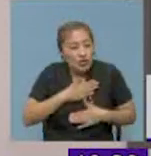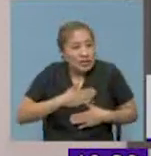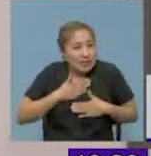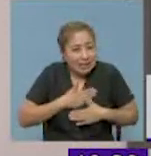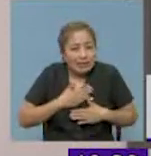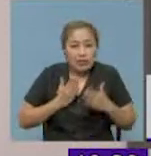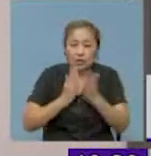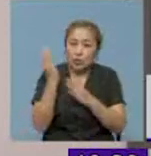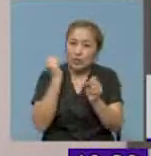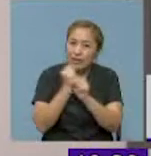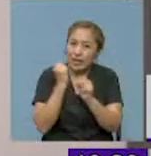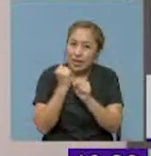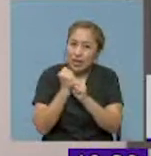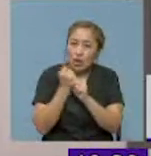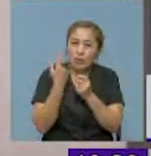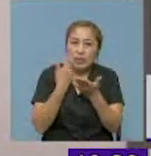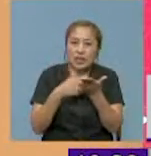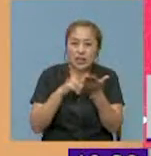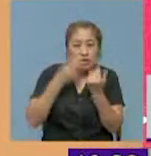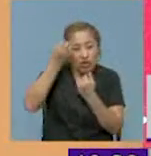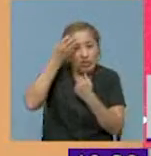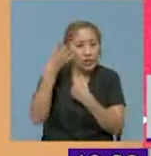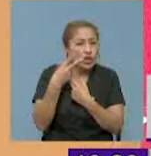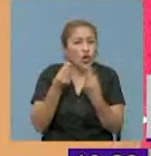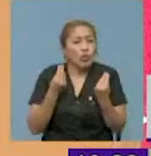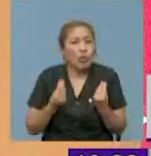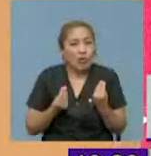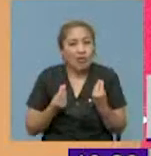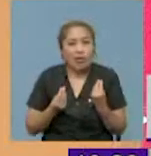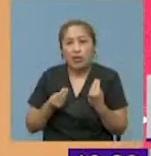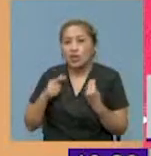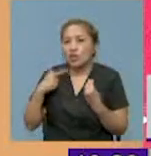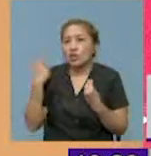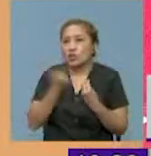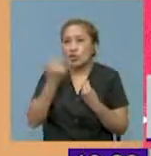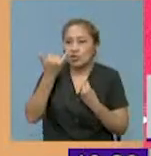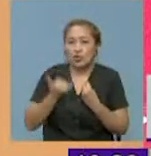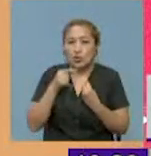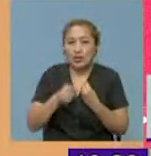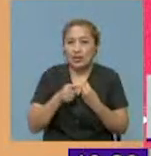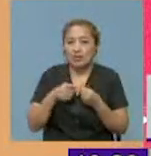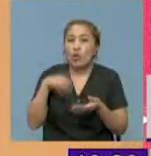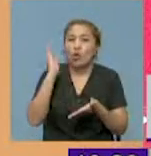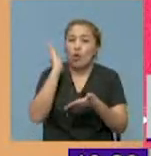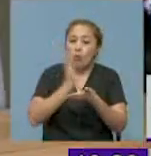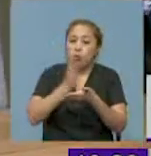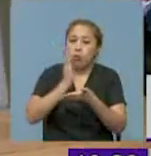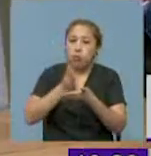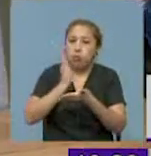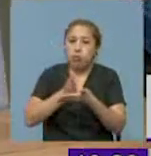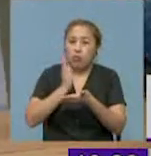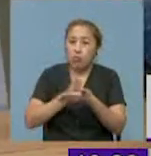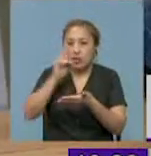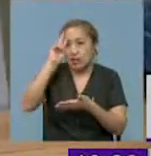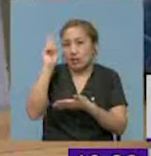vas a trabajar en eso también para que no se pierda para que continúe sin nosotros todo lo que esté dentro del reglamento lo vamos a utilizar más allá